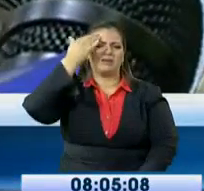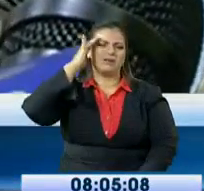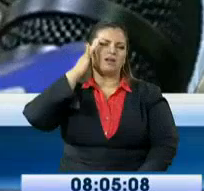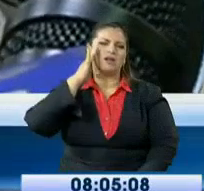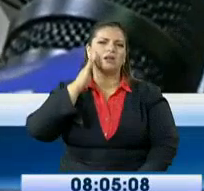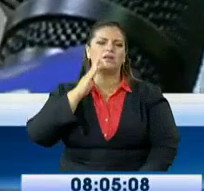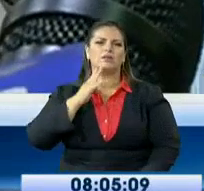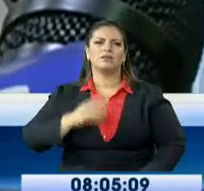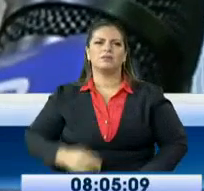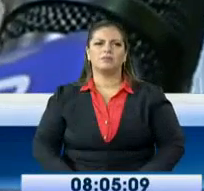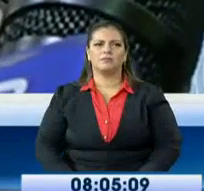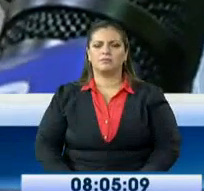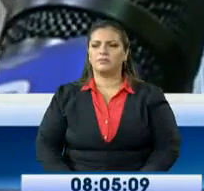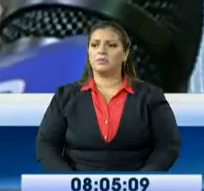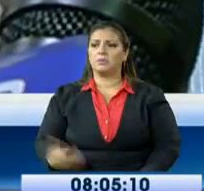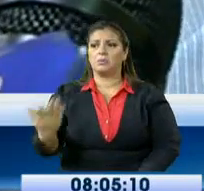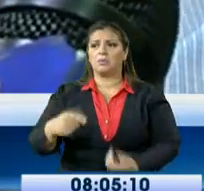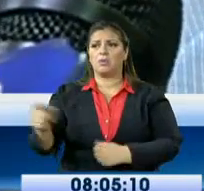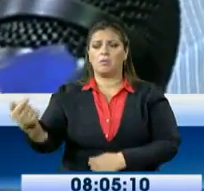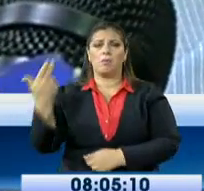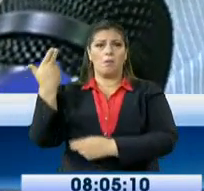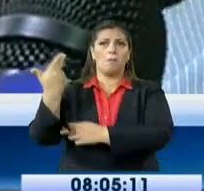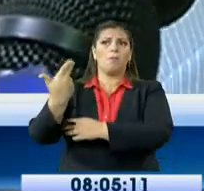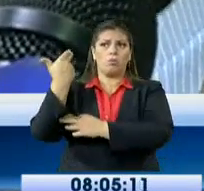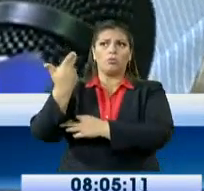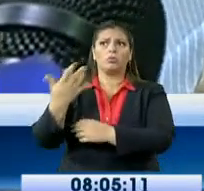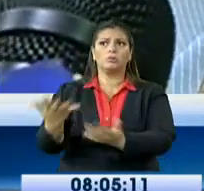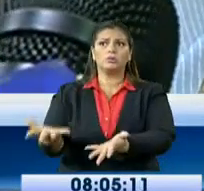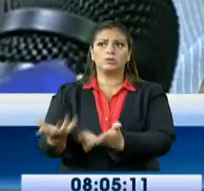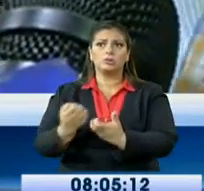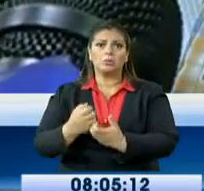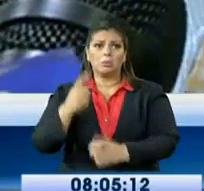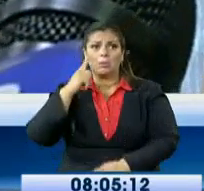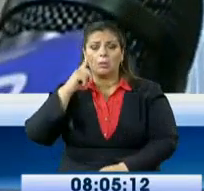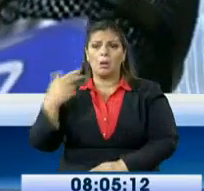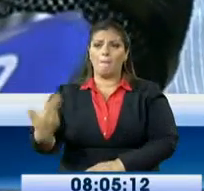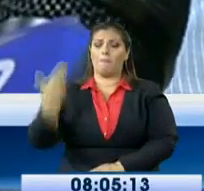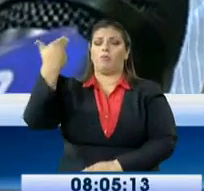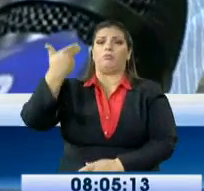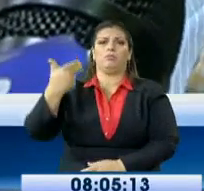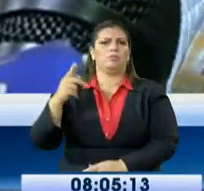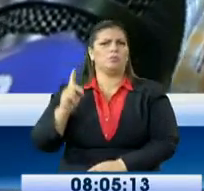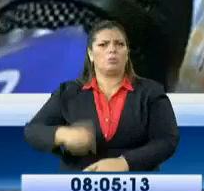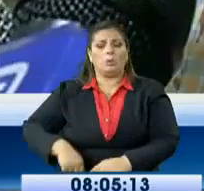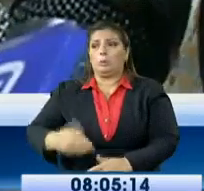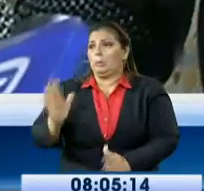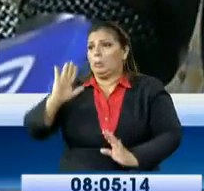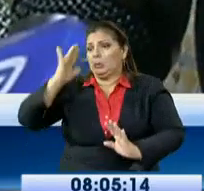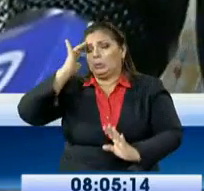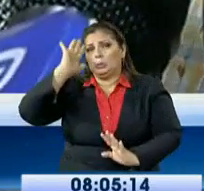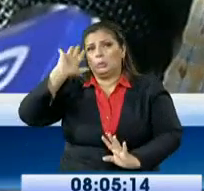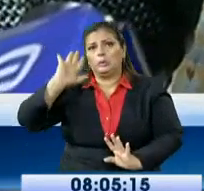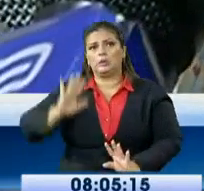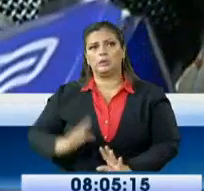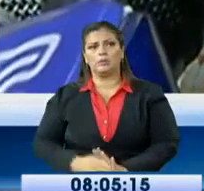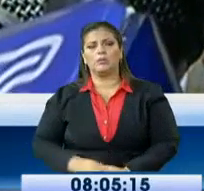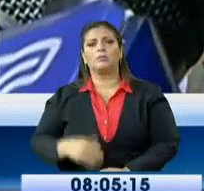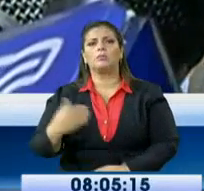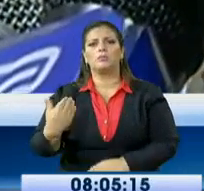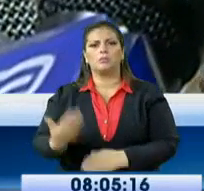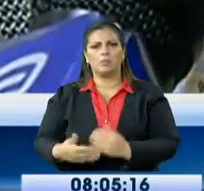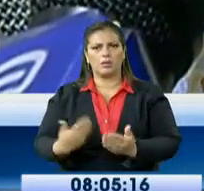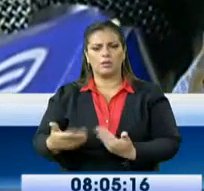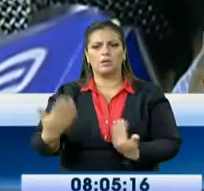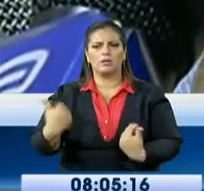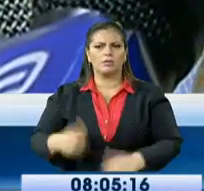parecer intentó accionar el arma, pero al parecer no tenía municiones, o no sé qué pasó, pero nunca salió el proyectil. Más adelante vuelta encontraron la moto en